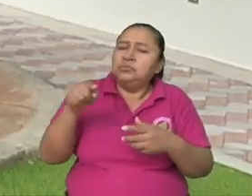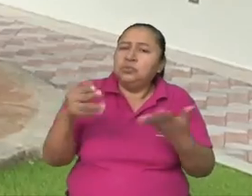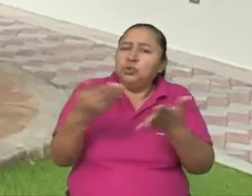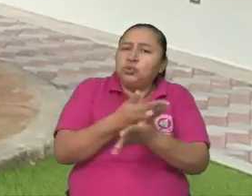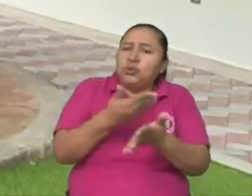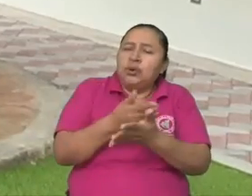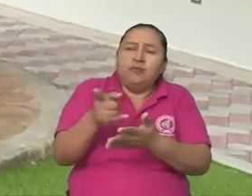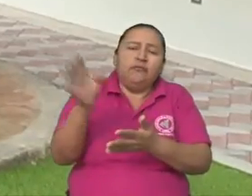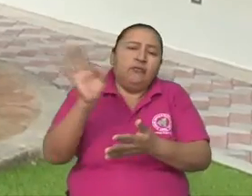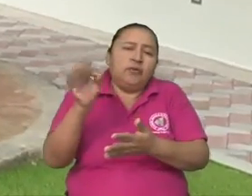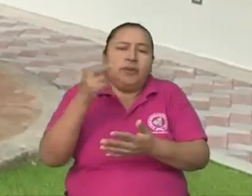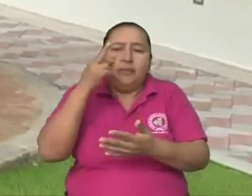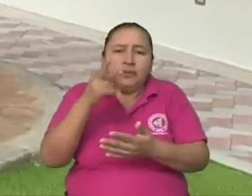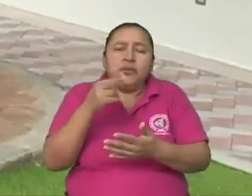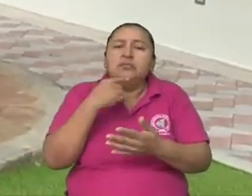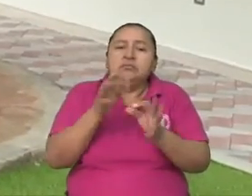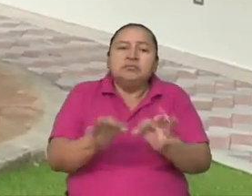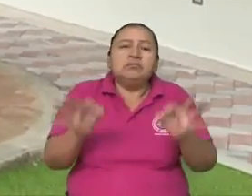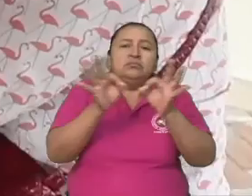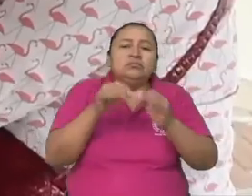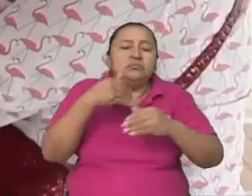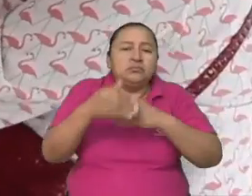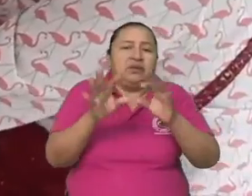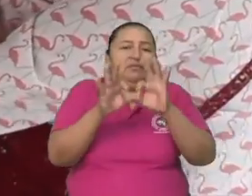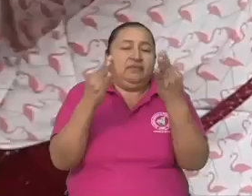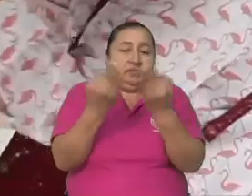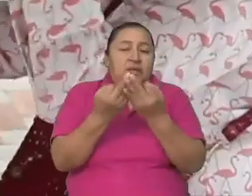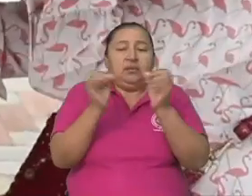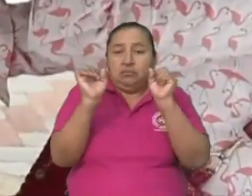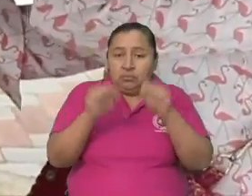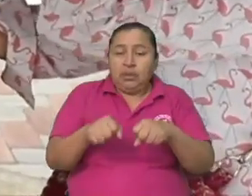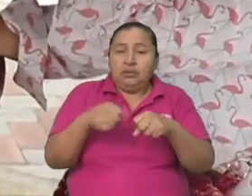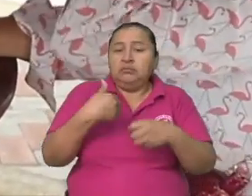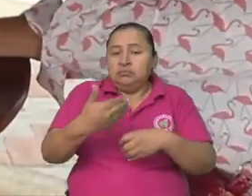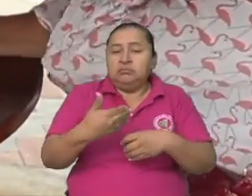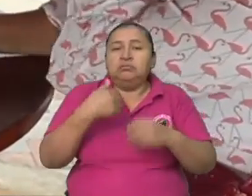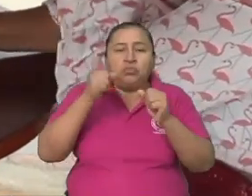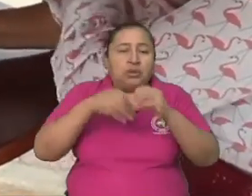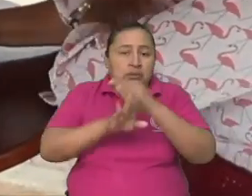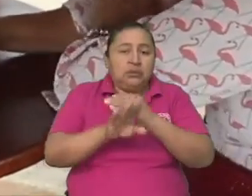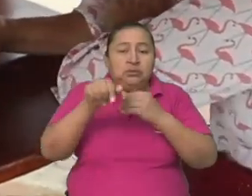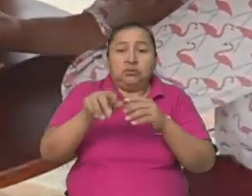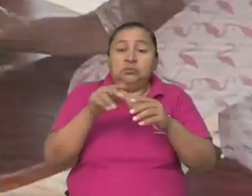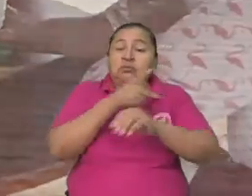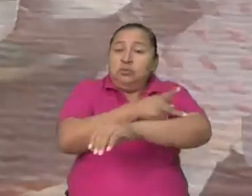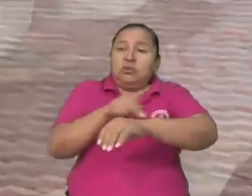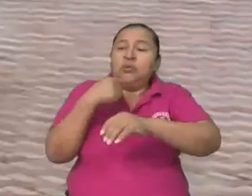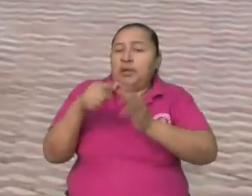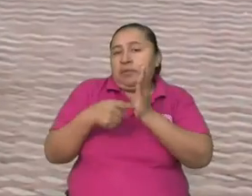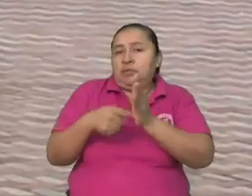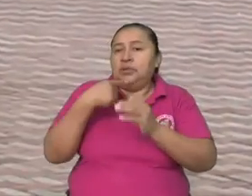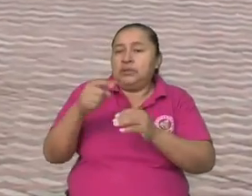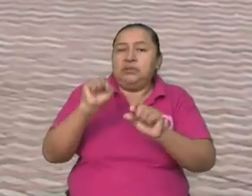nueva perspectiva que se viene trabajando, en la que las familias pueden acceder a estos puertos. Mencionaba uno, usted, por ejemplo,